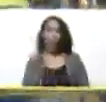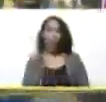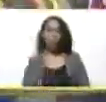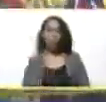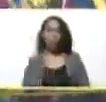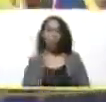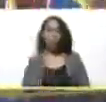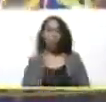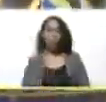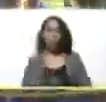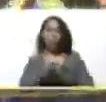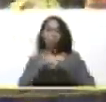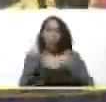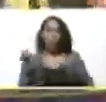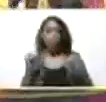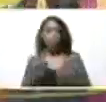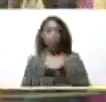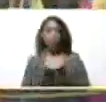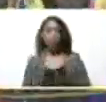Todo